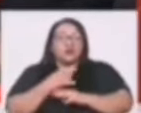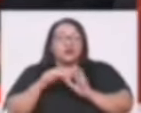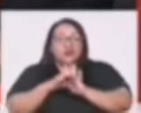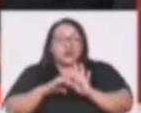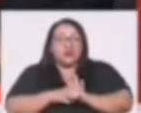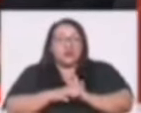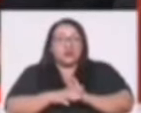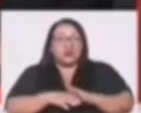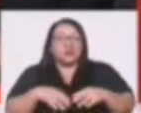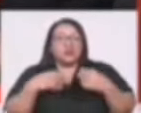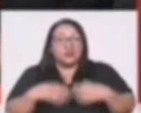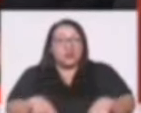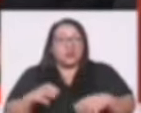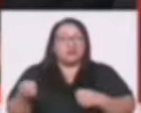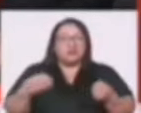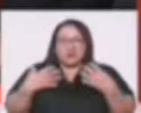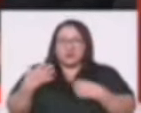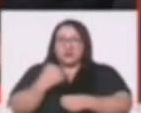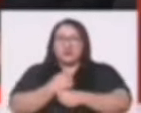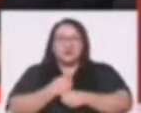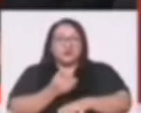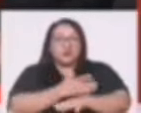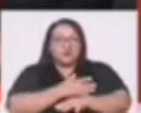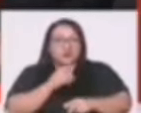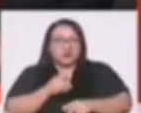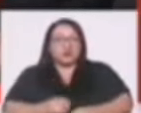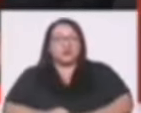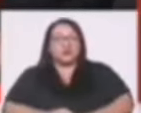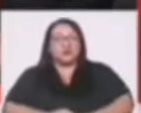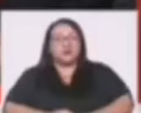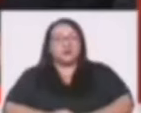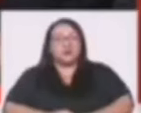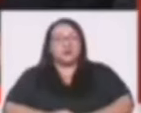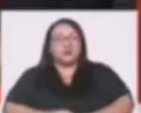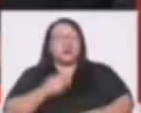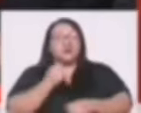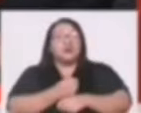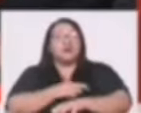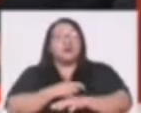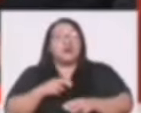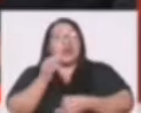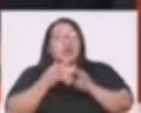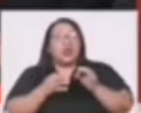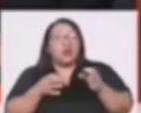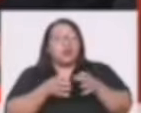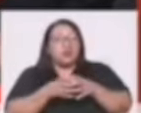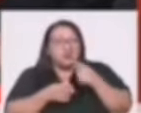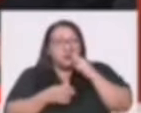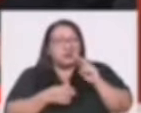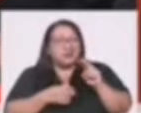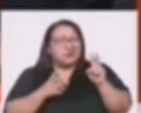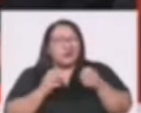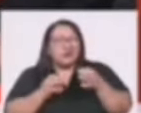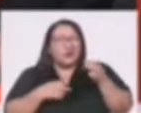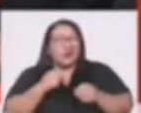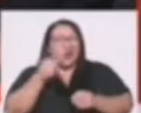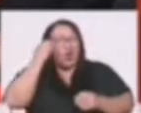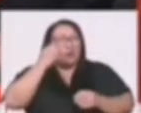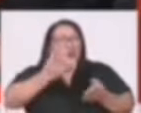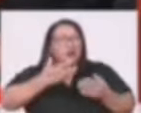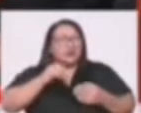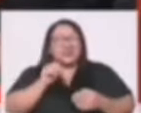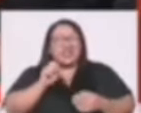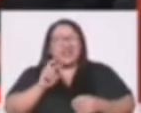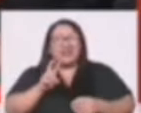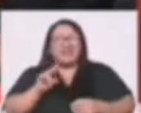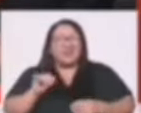Constitucionales, hemos tomado conocimiento que la funcionaria que firma este irrito informe es de profesión economista, situación que debilita el contenido jurídico y la opinión administrativa de